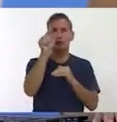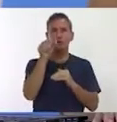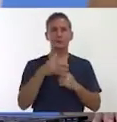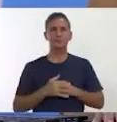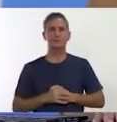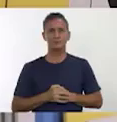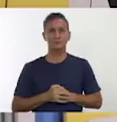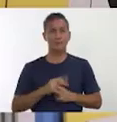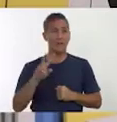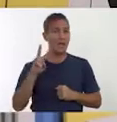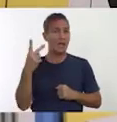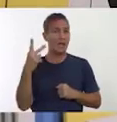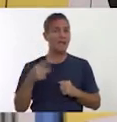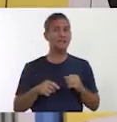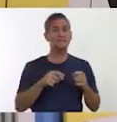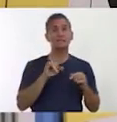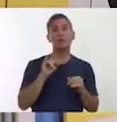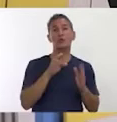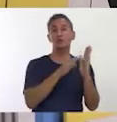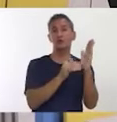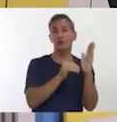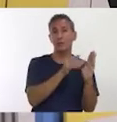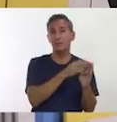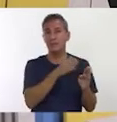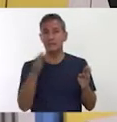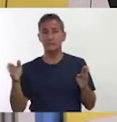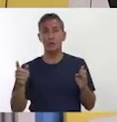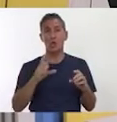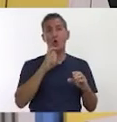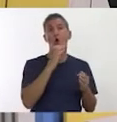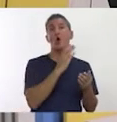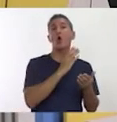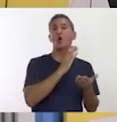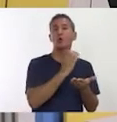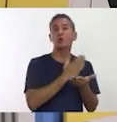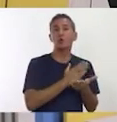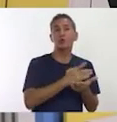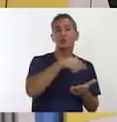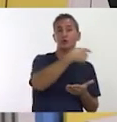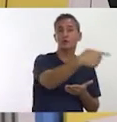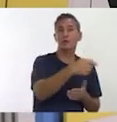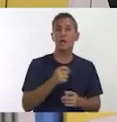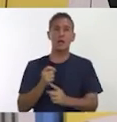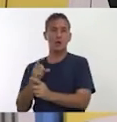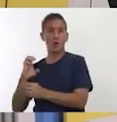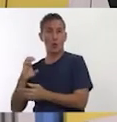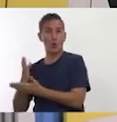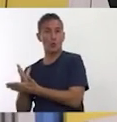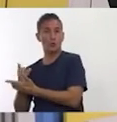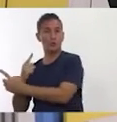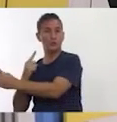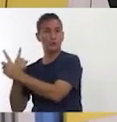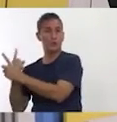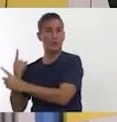adultos. En el segundo semestre, curso regular y por encuentro, la unidad que vamos a